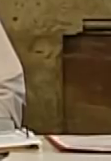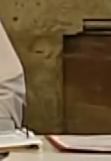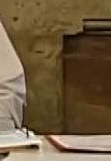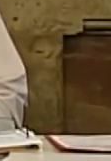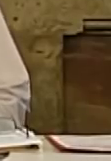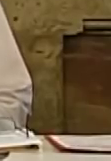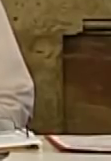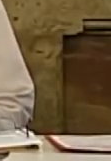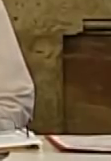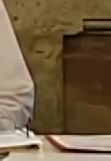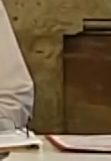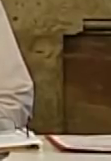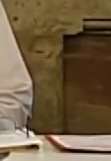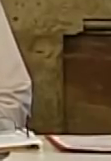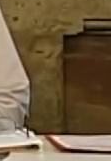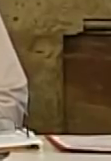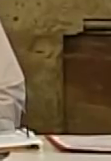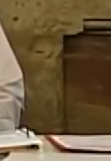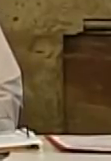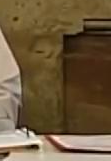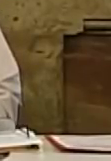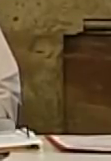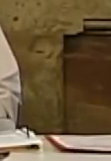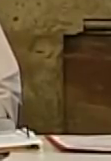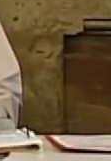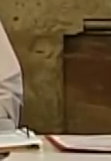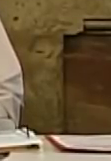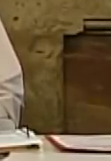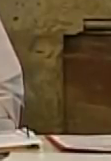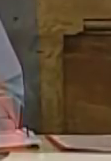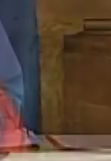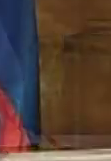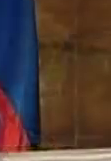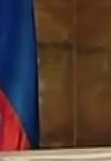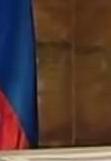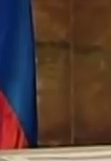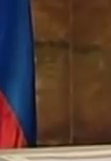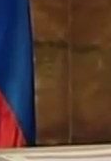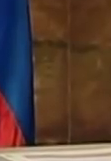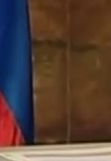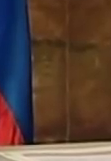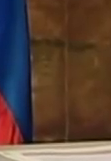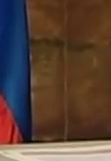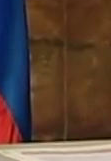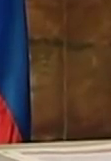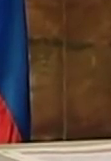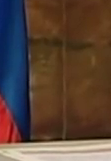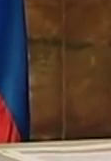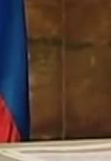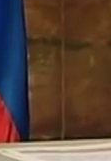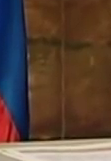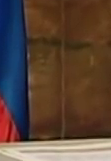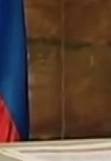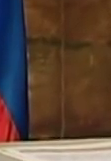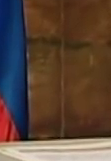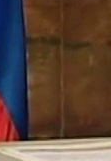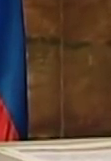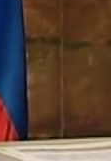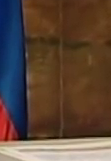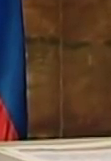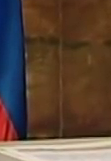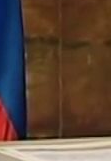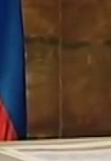ministros de la economía, compañero vicepresidente Tarek El Aissami